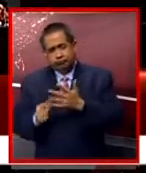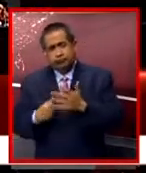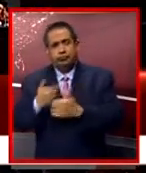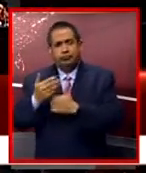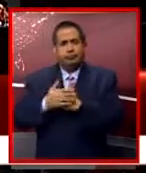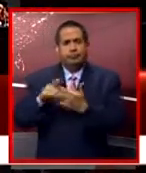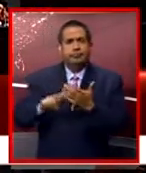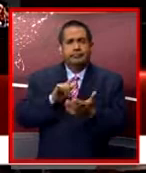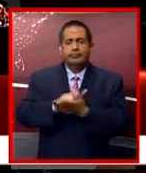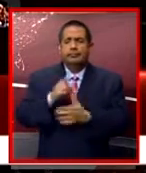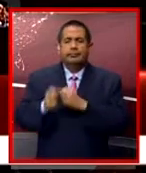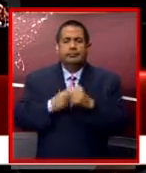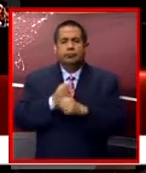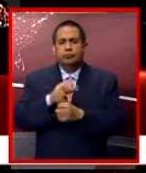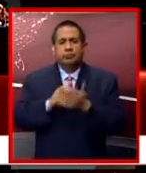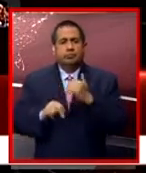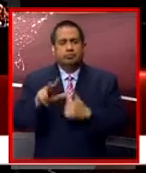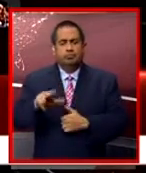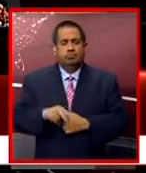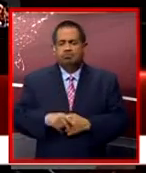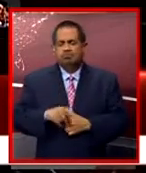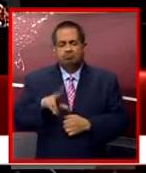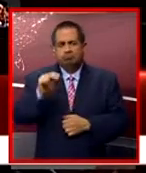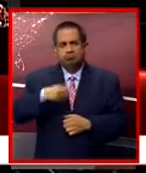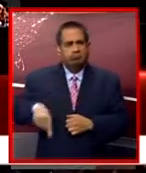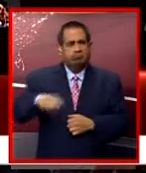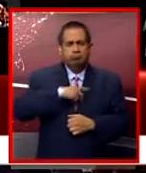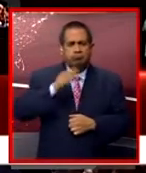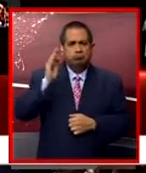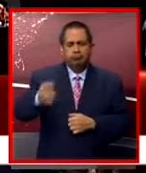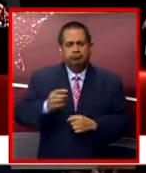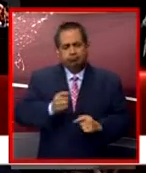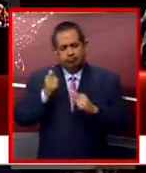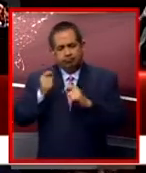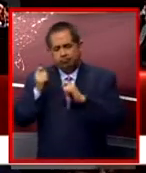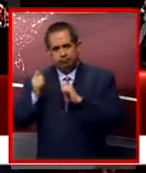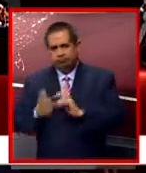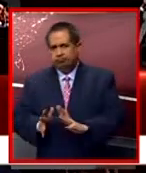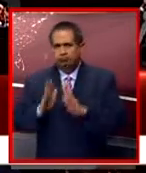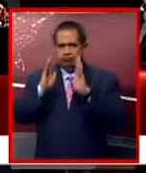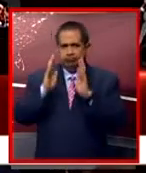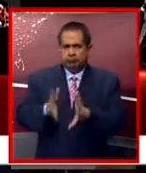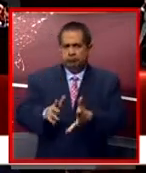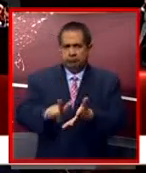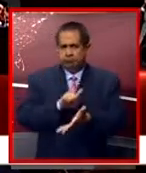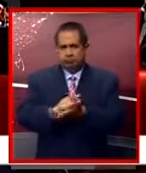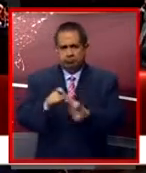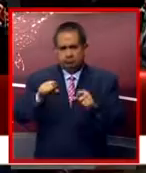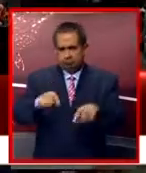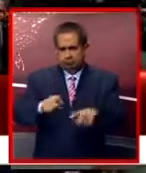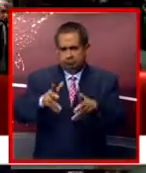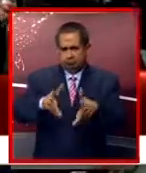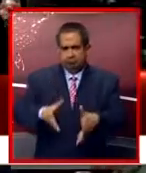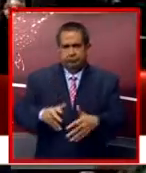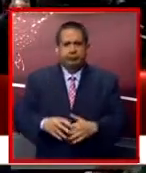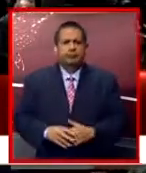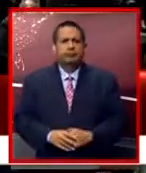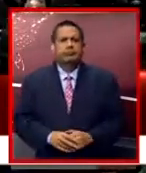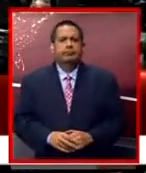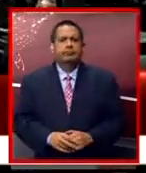Ley de Ingresos para 2018. Ninguna de ellas fue aceptada, por lo que el articulado se votó en los términos del dictamen.